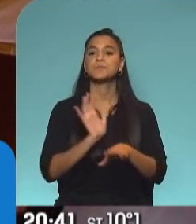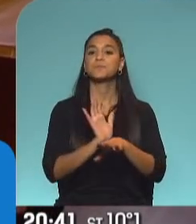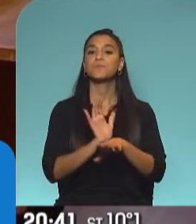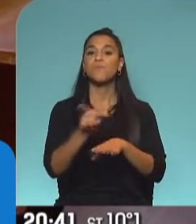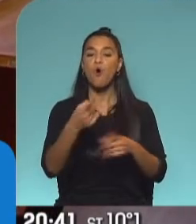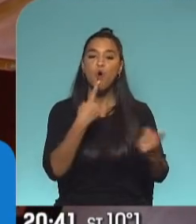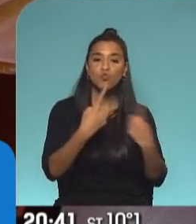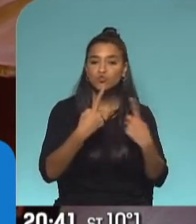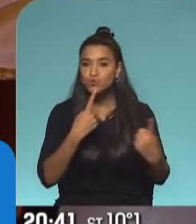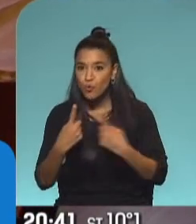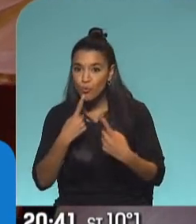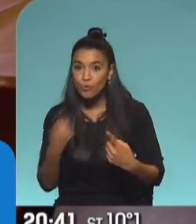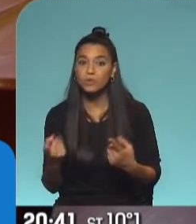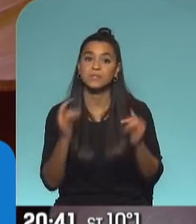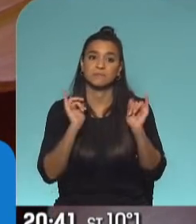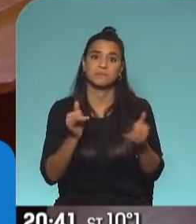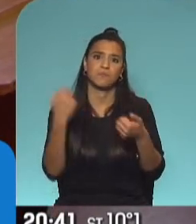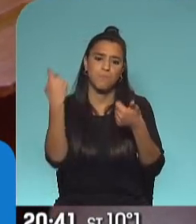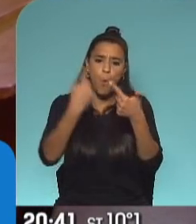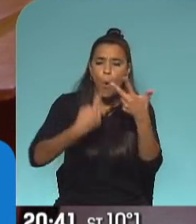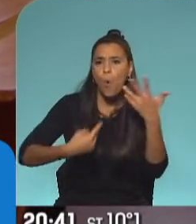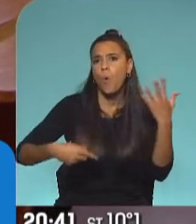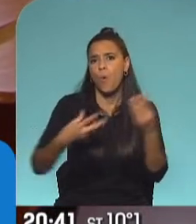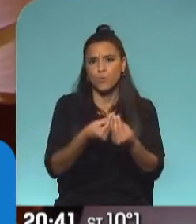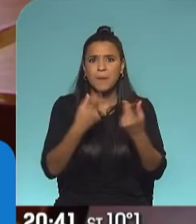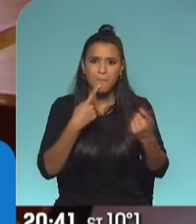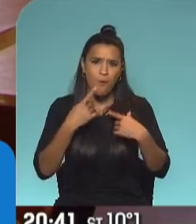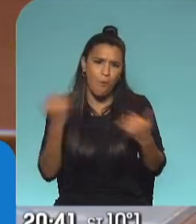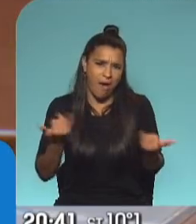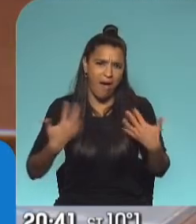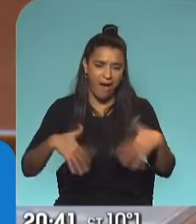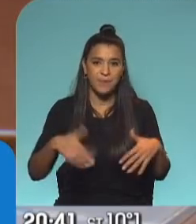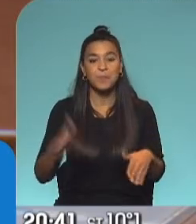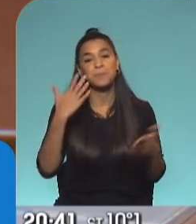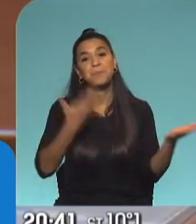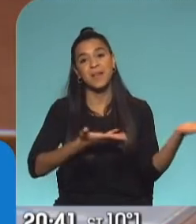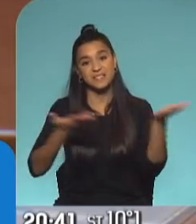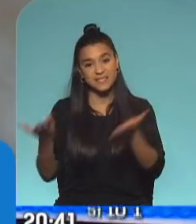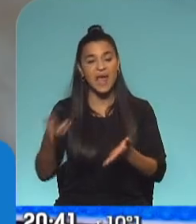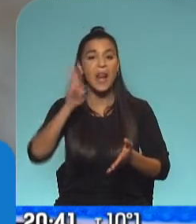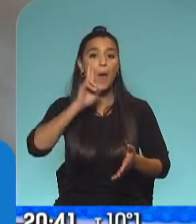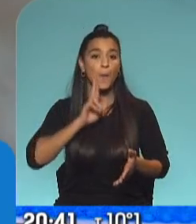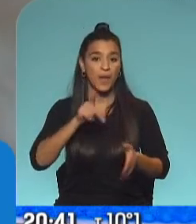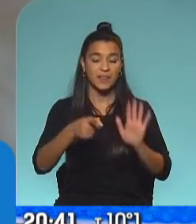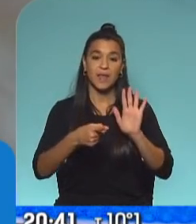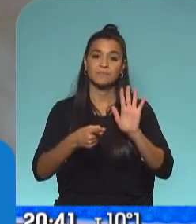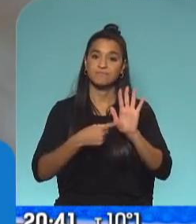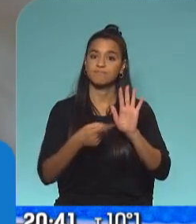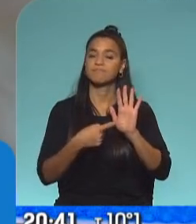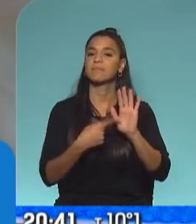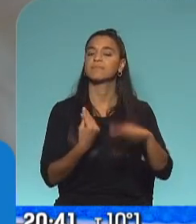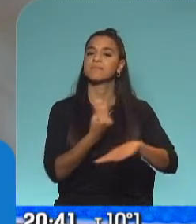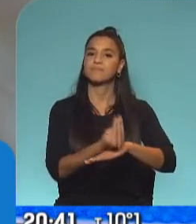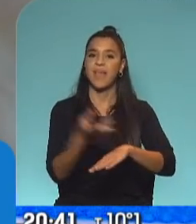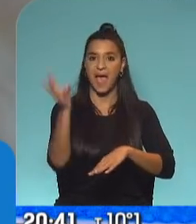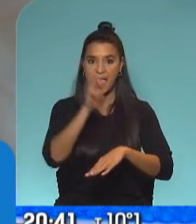de consulta permanente, será material de consulta permanente porque tenemos el gusto de presentar aquí a María Fernanda Raberta, titular de ANSES. Fernanda, buenas